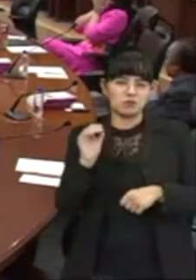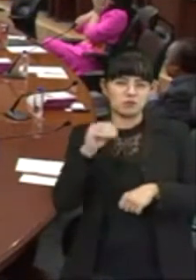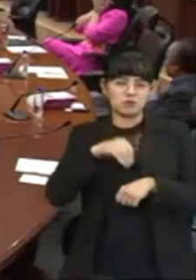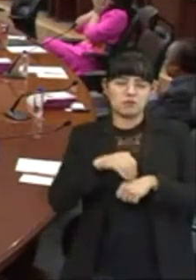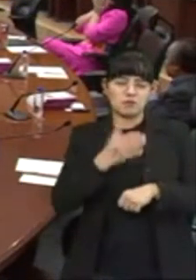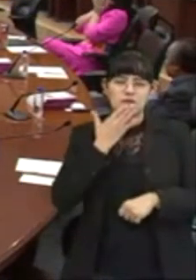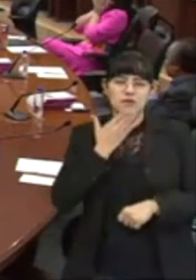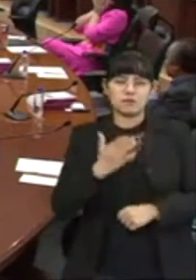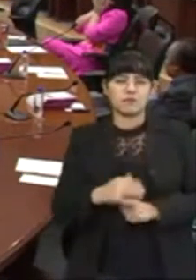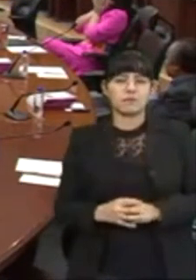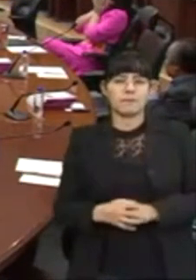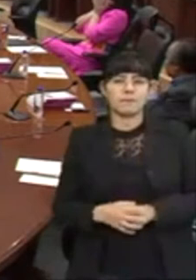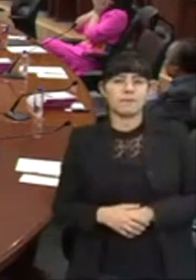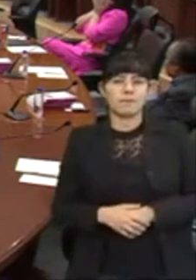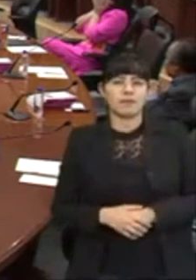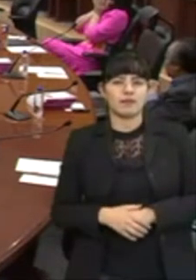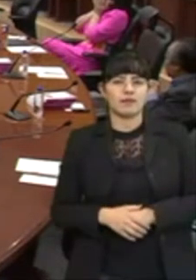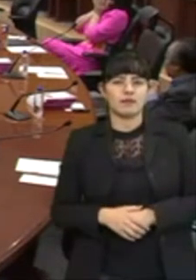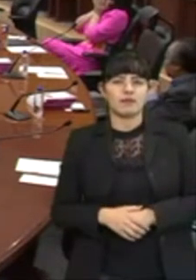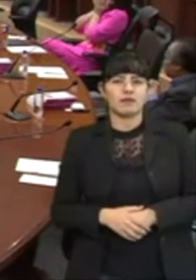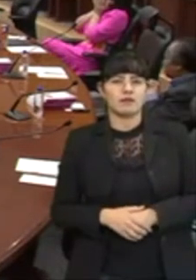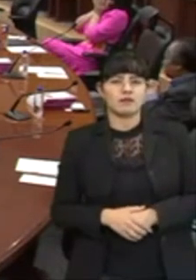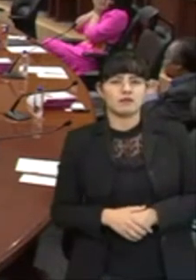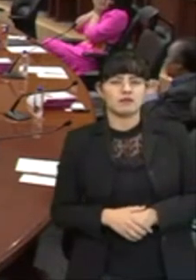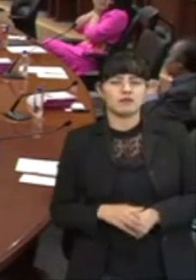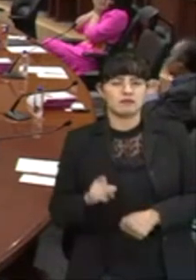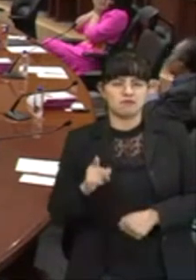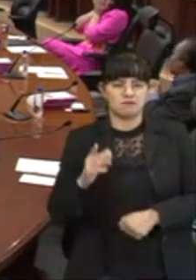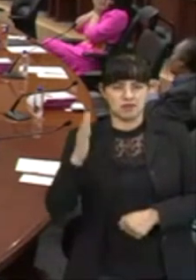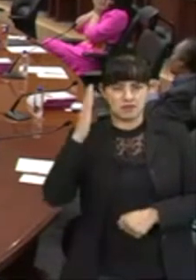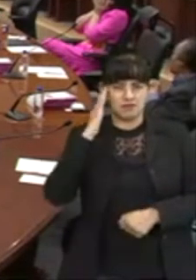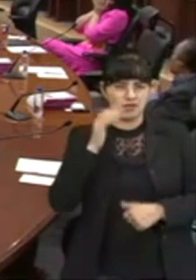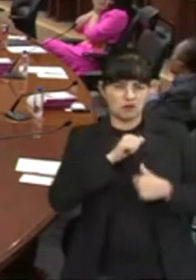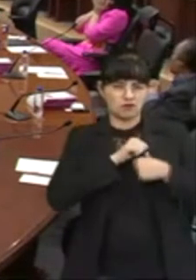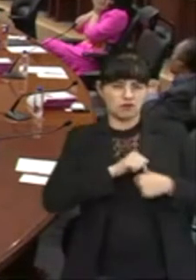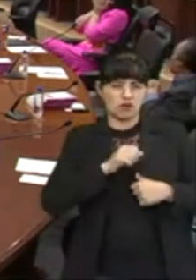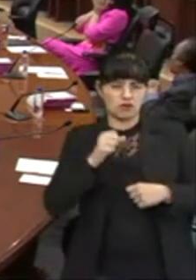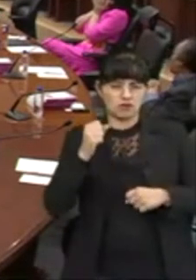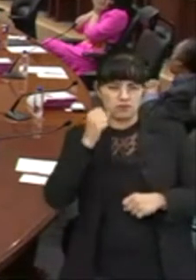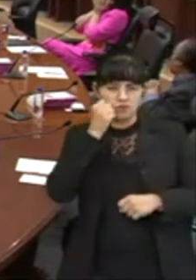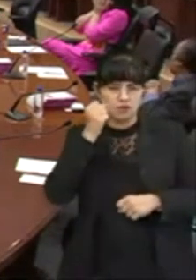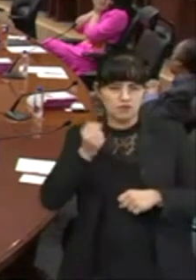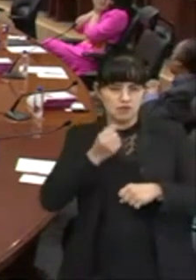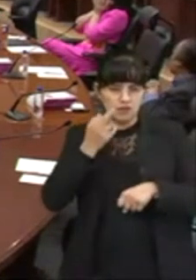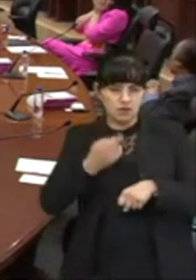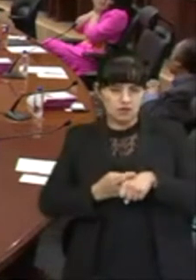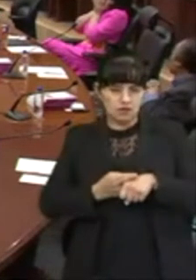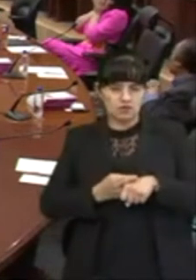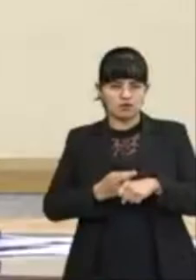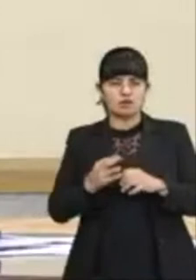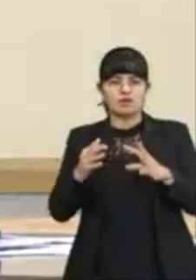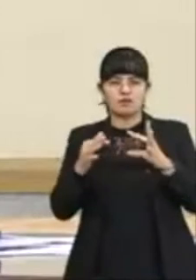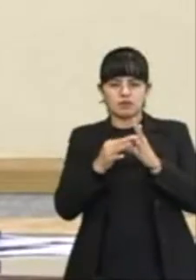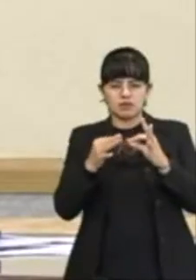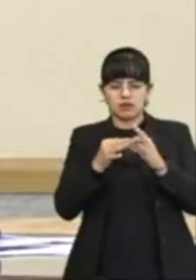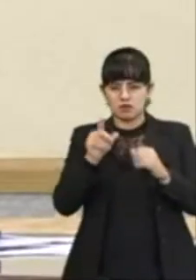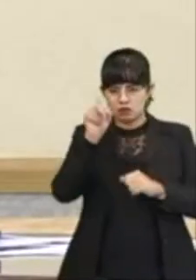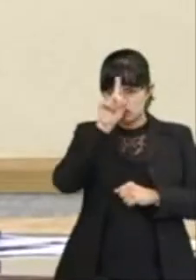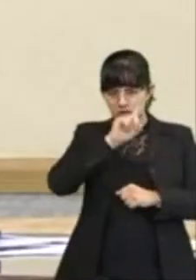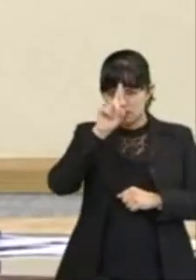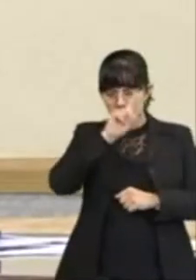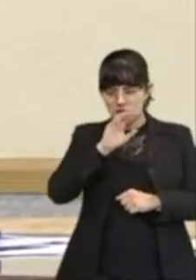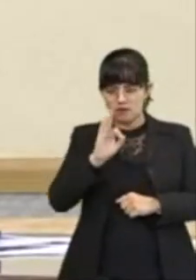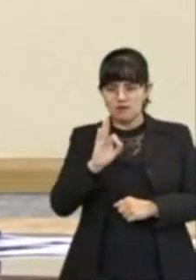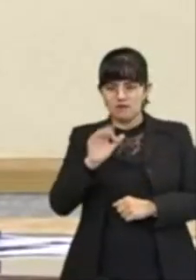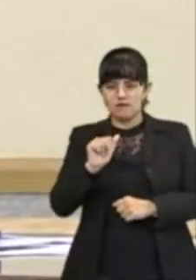Plan B electoral que eliminó su puesto. La decisión se tomó y se ratificó durante la sesión del Consejo General del INE, que tuvo